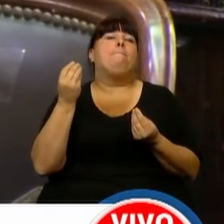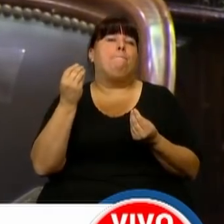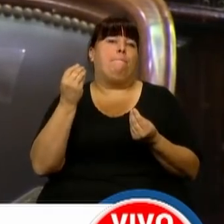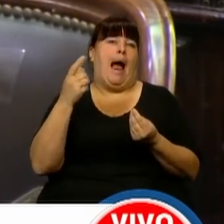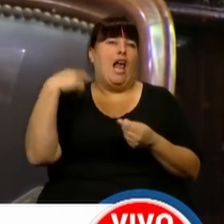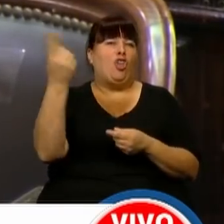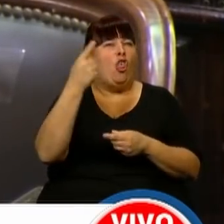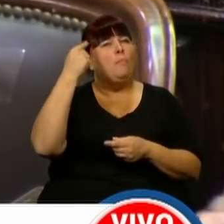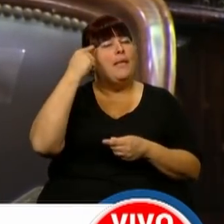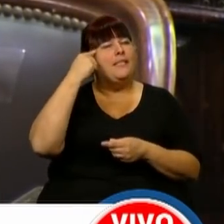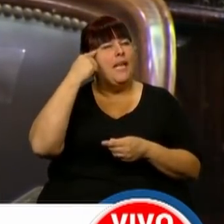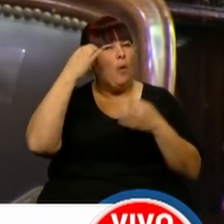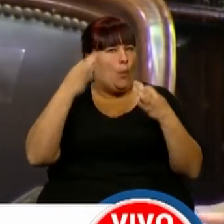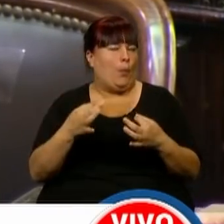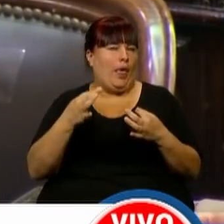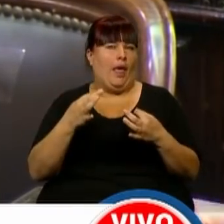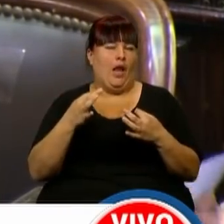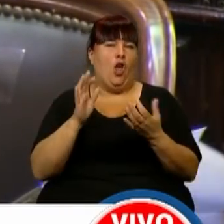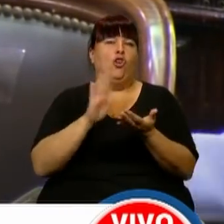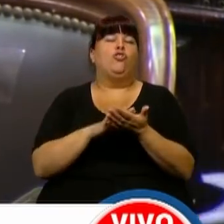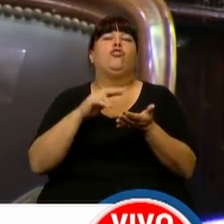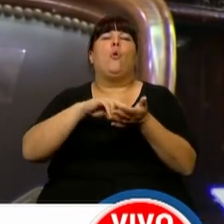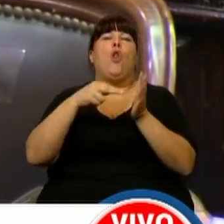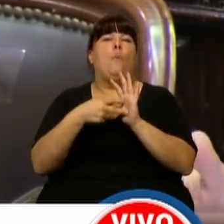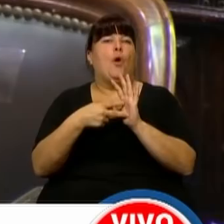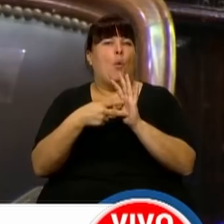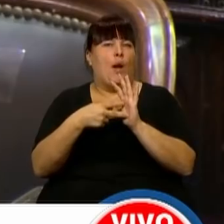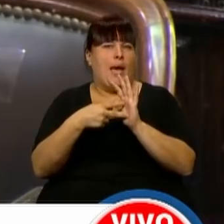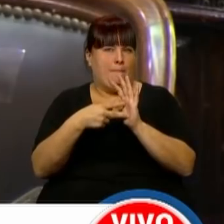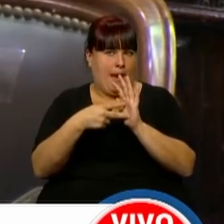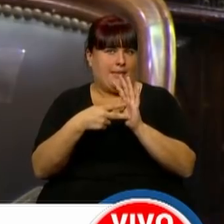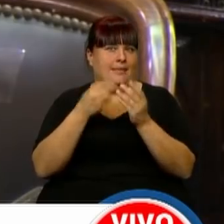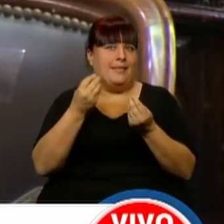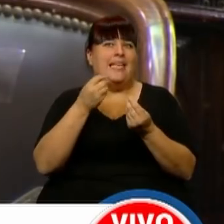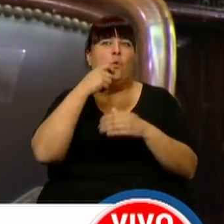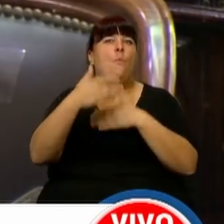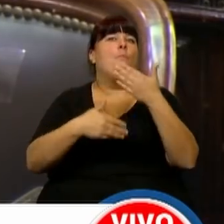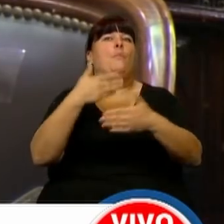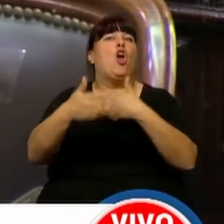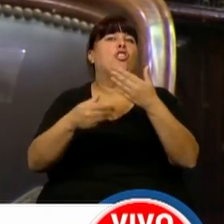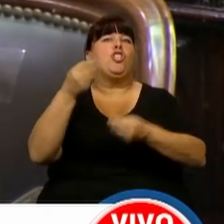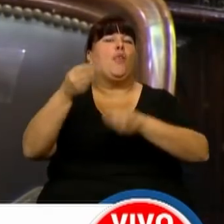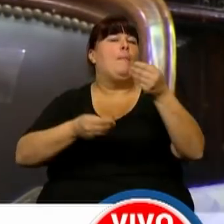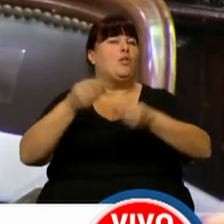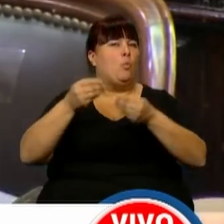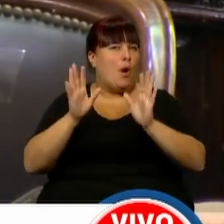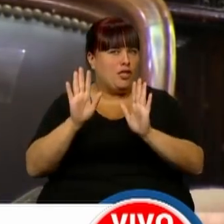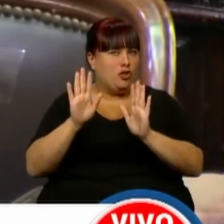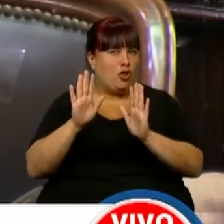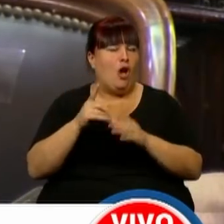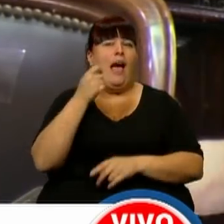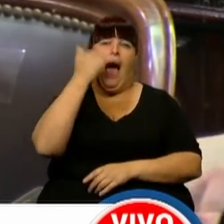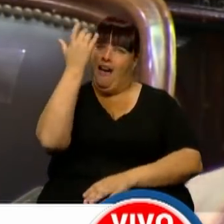que recapacitemos sobre los problemas que tiene llevar a cabo un proceso presupuestario con